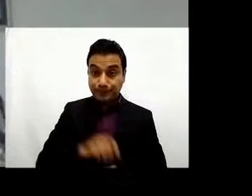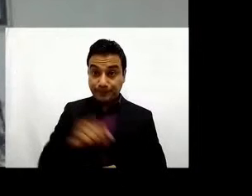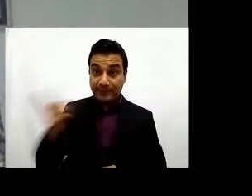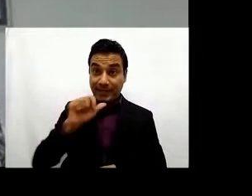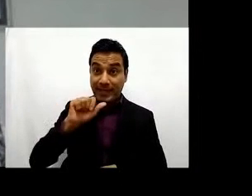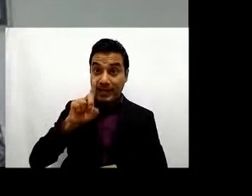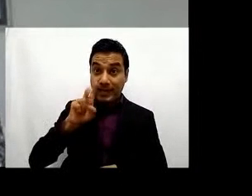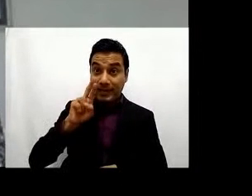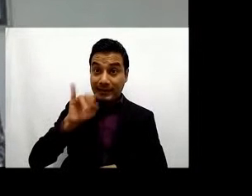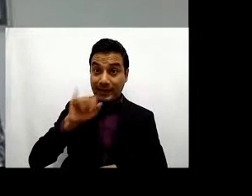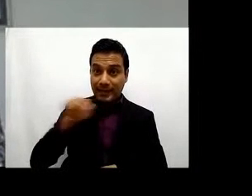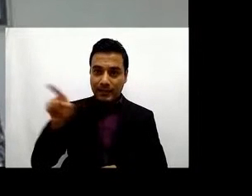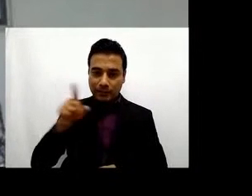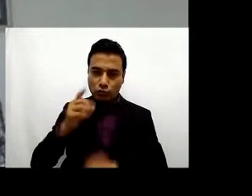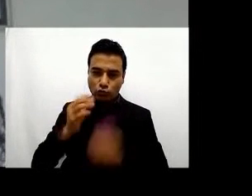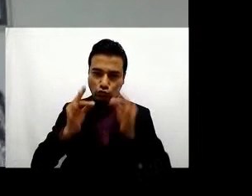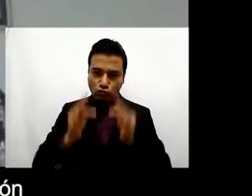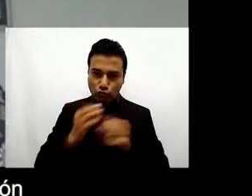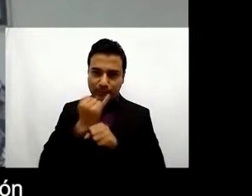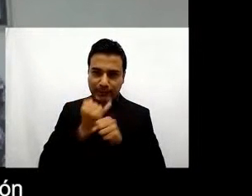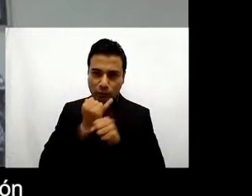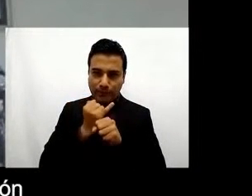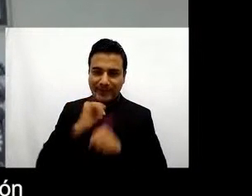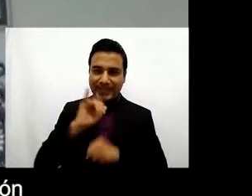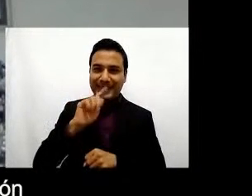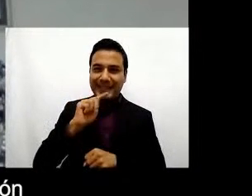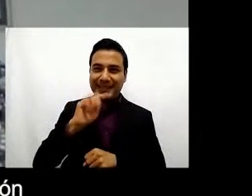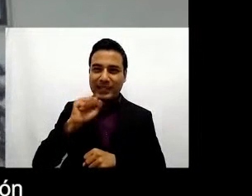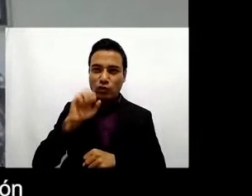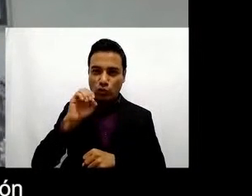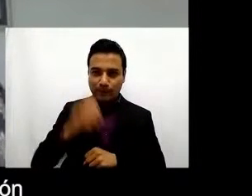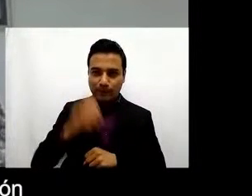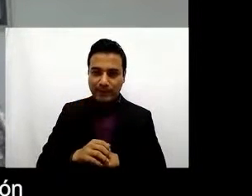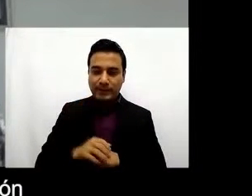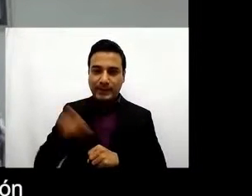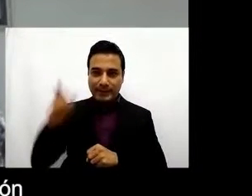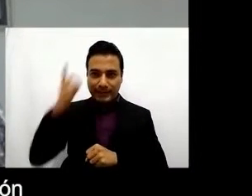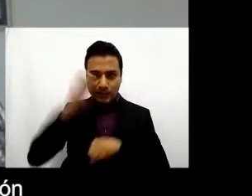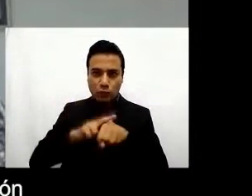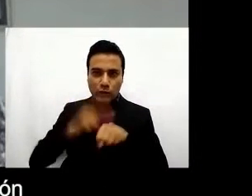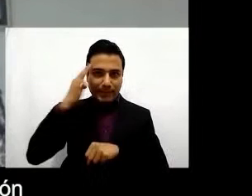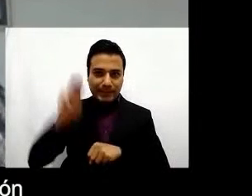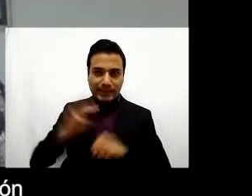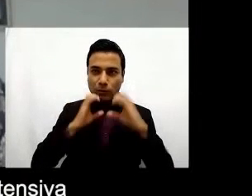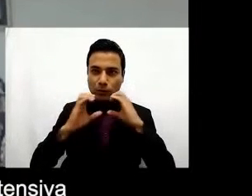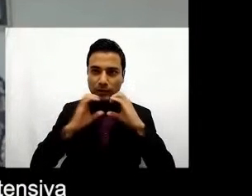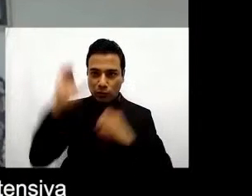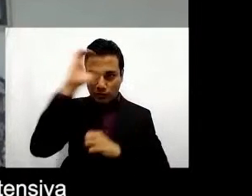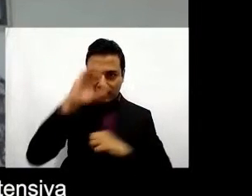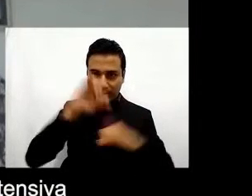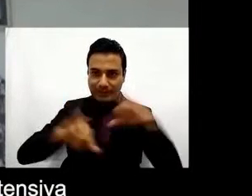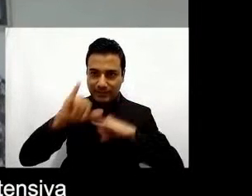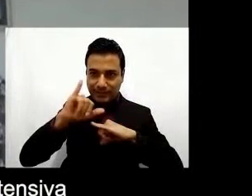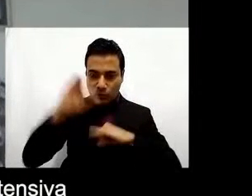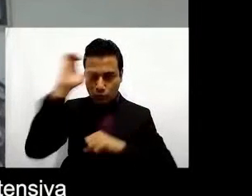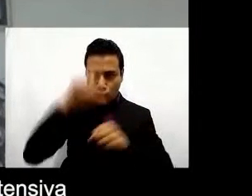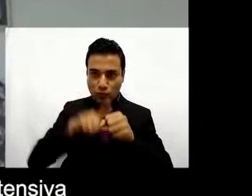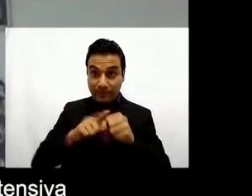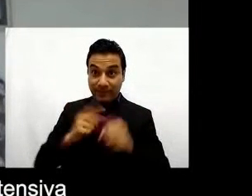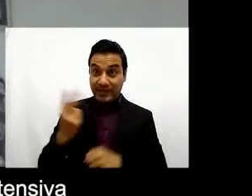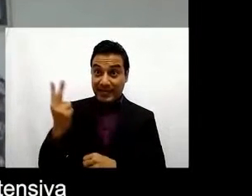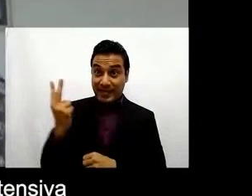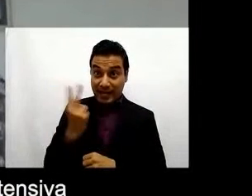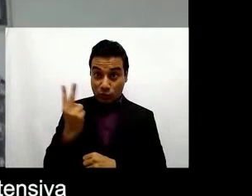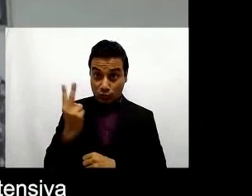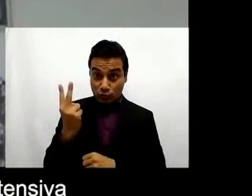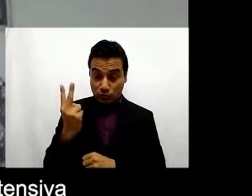es profesora investigadora del ITESO y coordinadora de la maestría en comunicación de la ciencia y la cultura. Y bueno, ambos han trabajado de